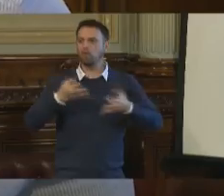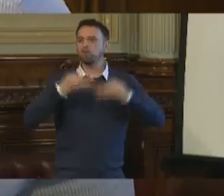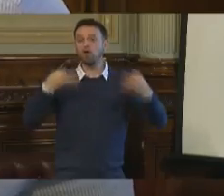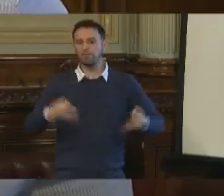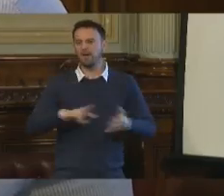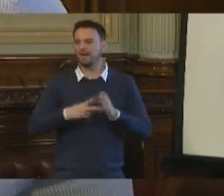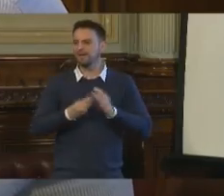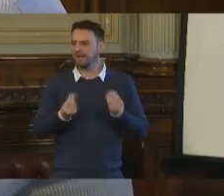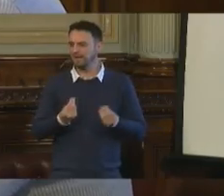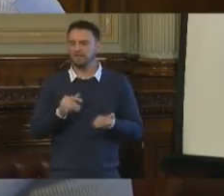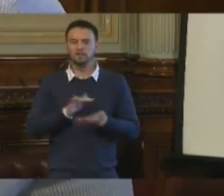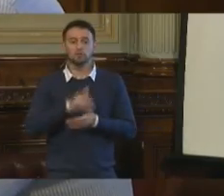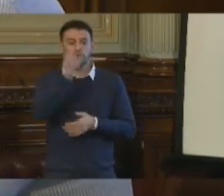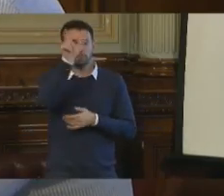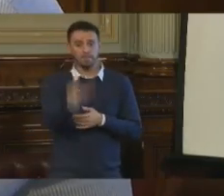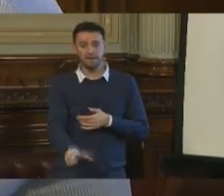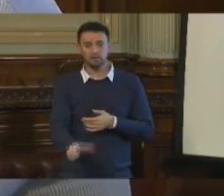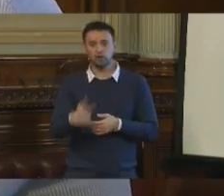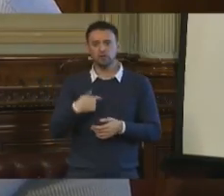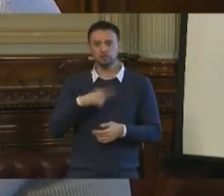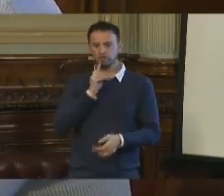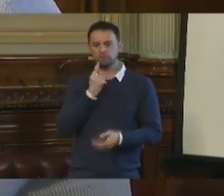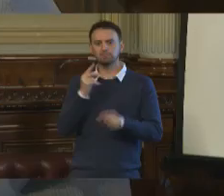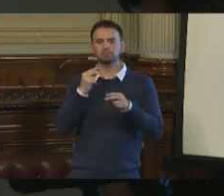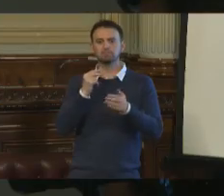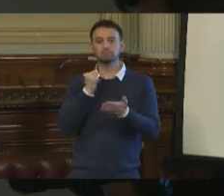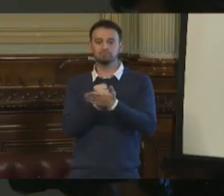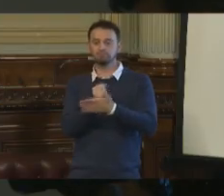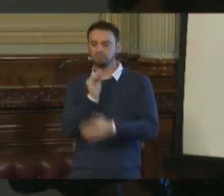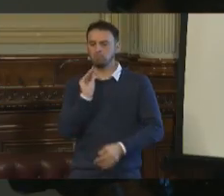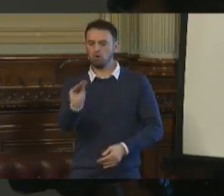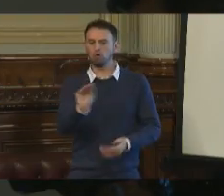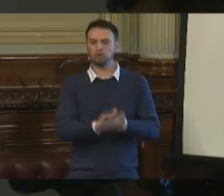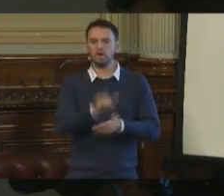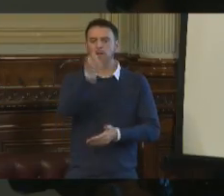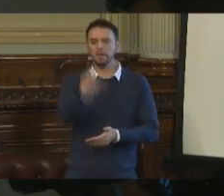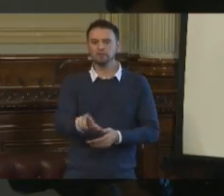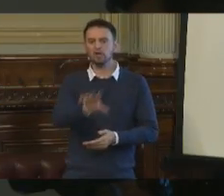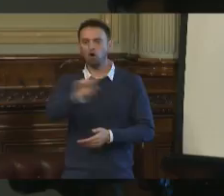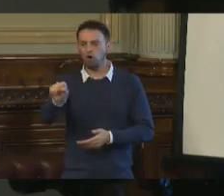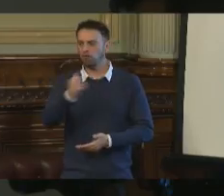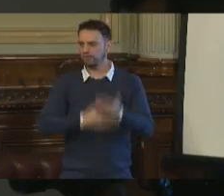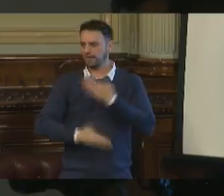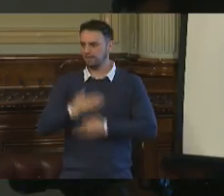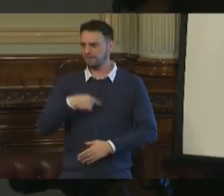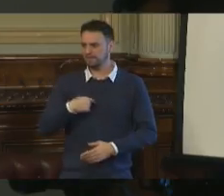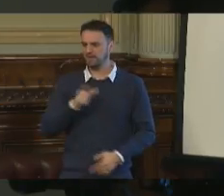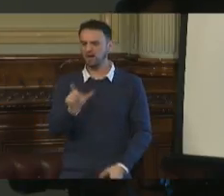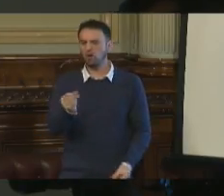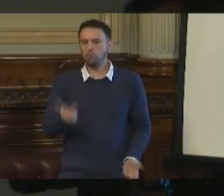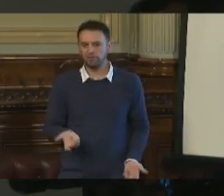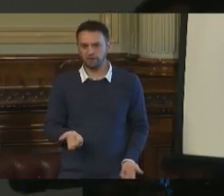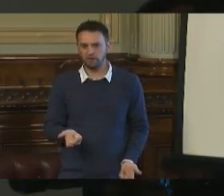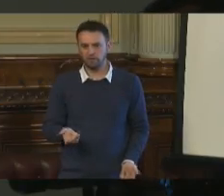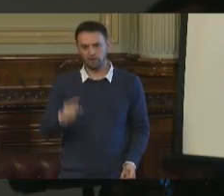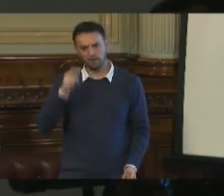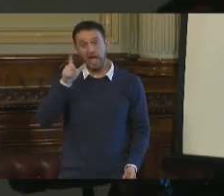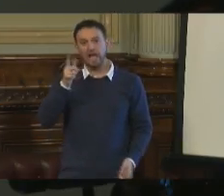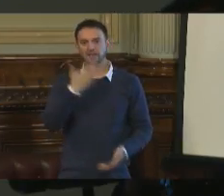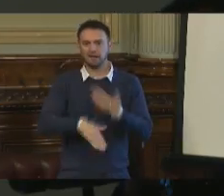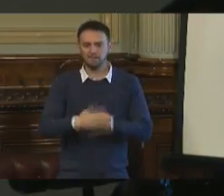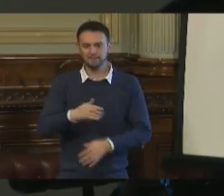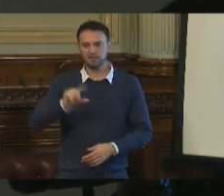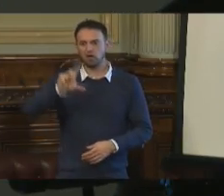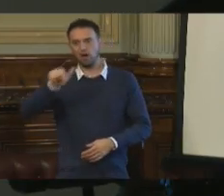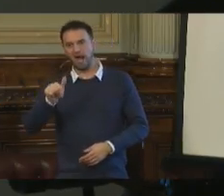que tiene que ver con un posicionamiento y con una concepción acerca de las personas con discapacidad y por otra